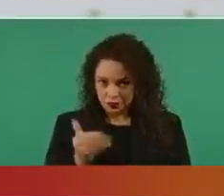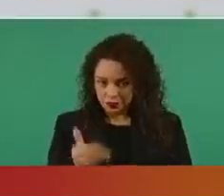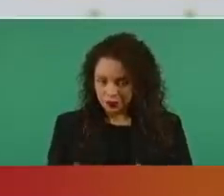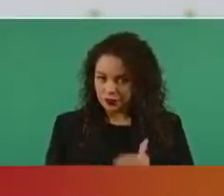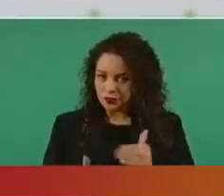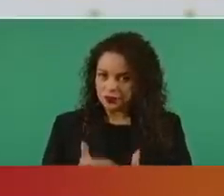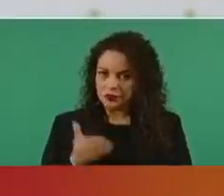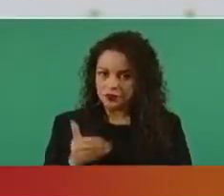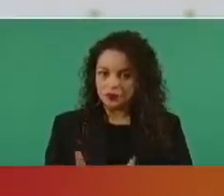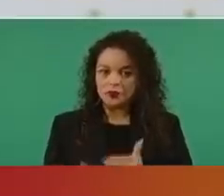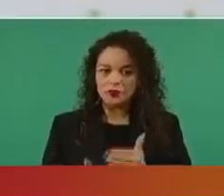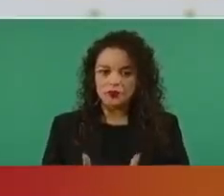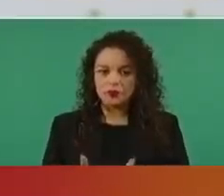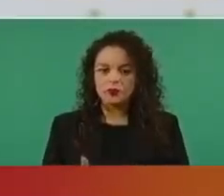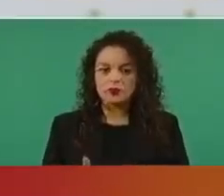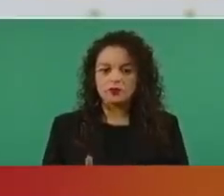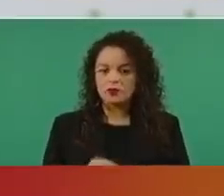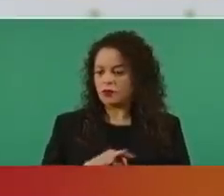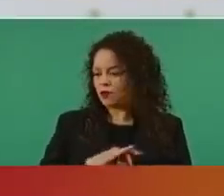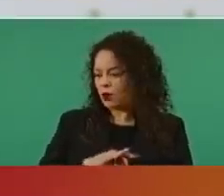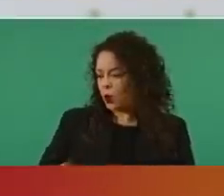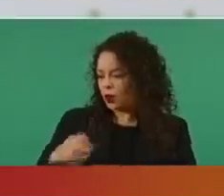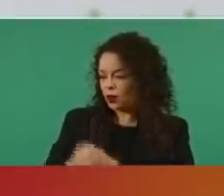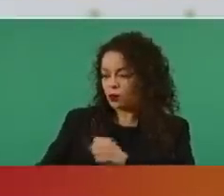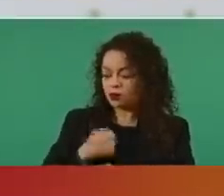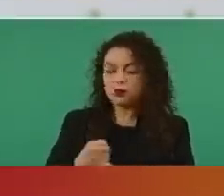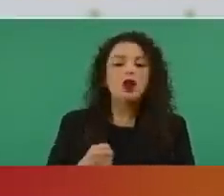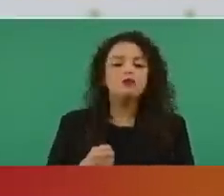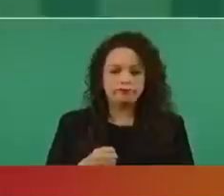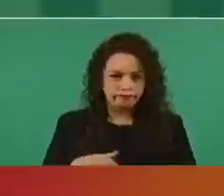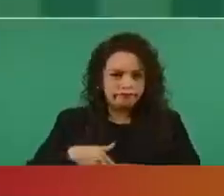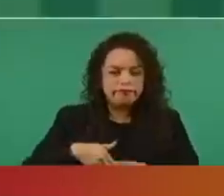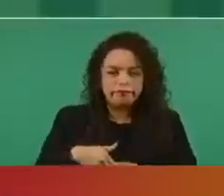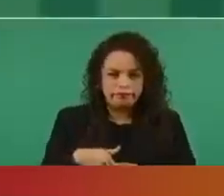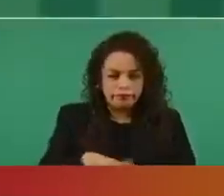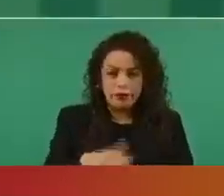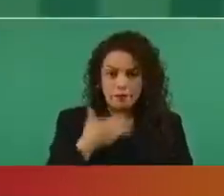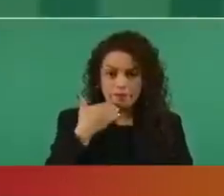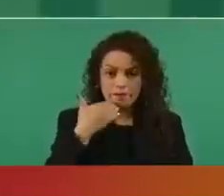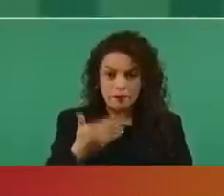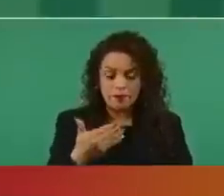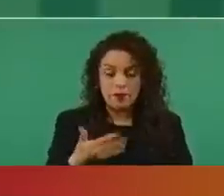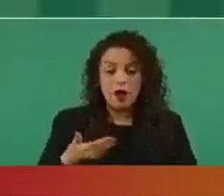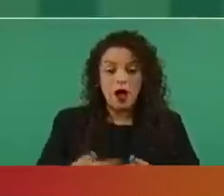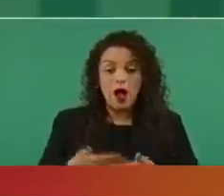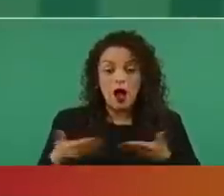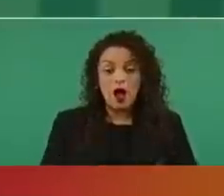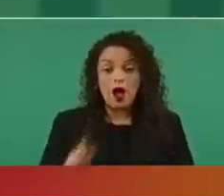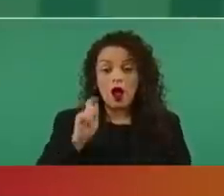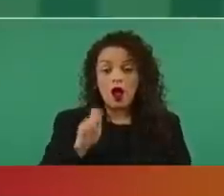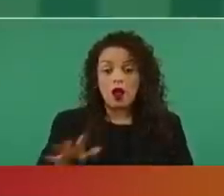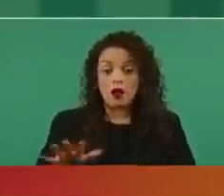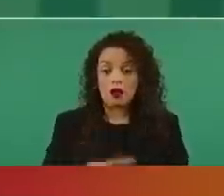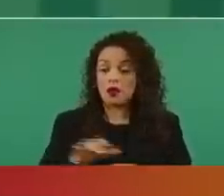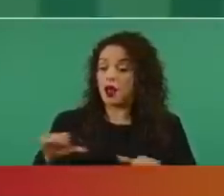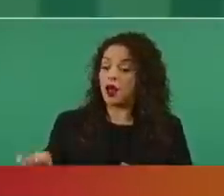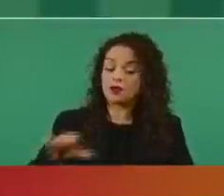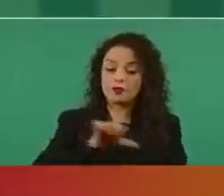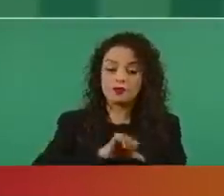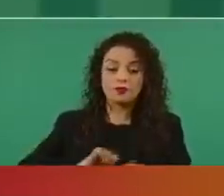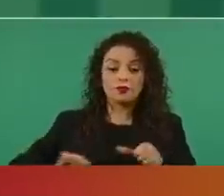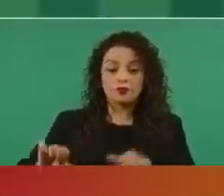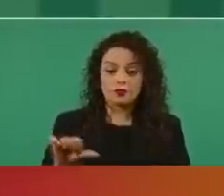en estos últimos años y ahora con el relevo institucional lo mismo.